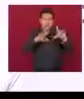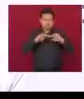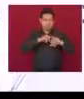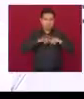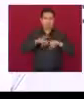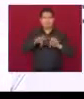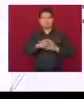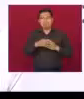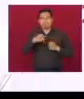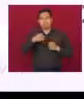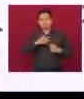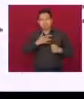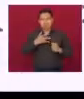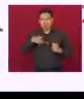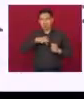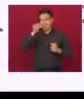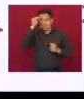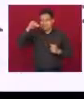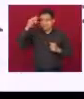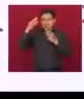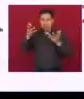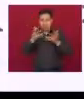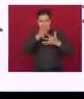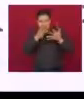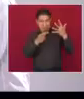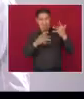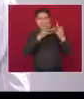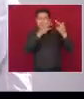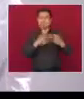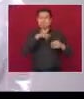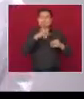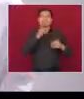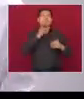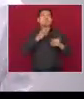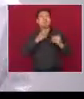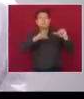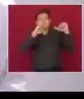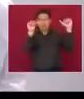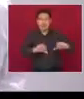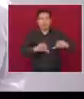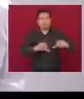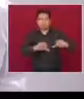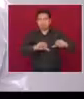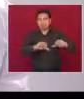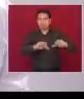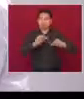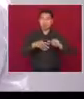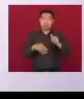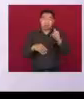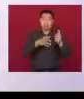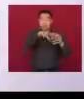No podemos olvidar que acabaron con la petroquímica, que dejaron en estado lamentable las seis